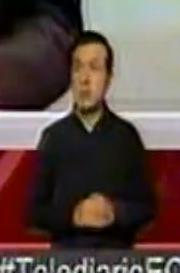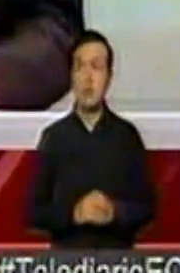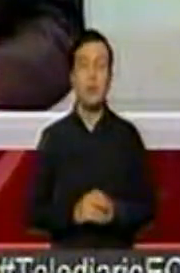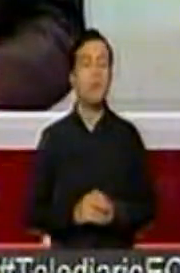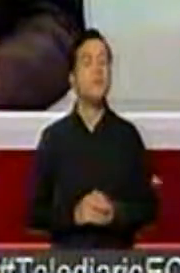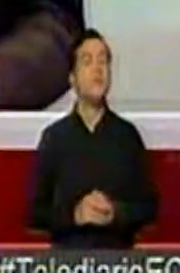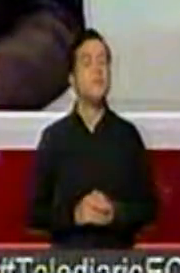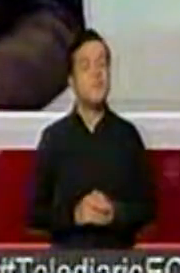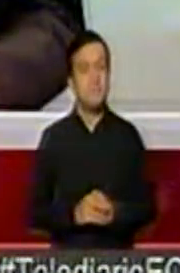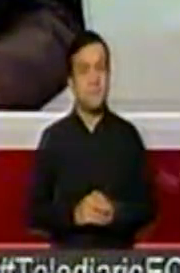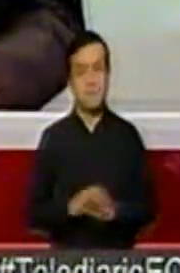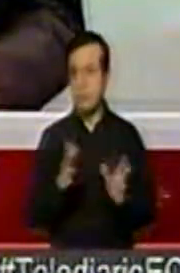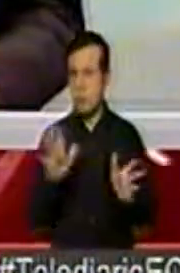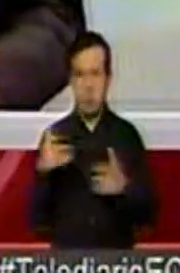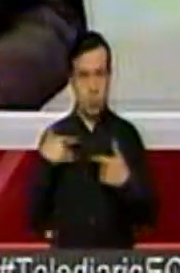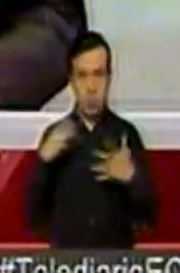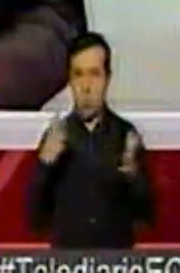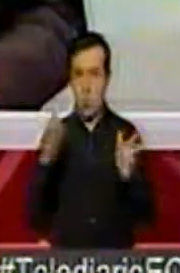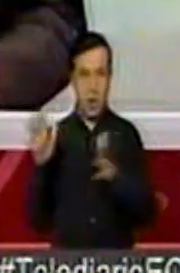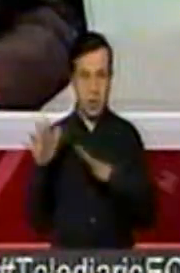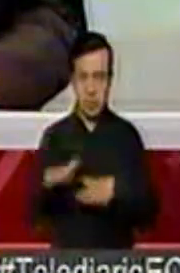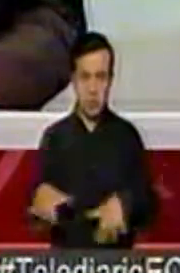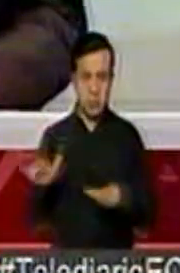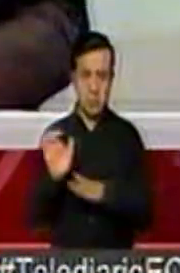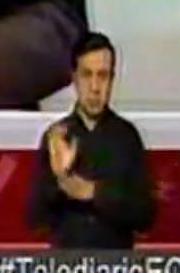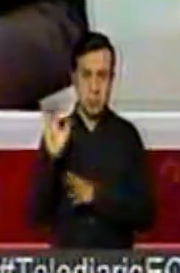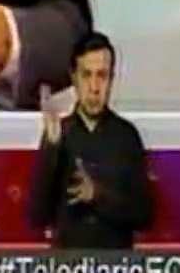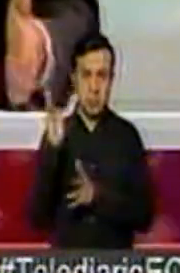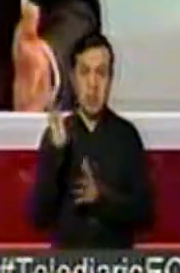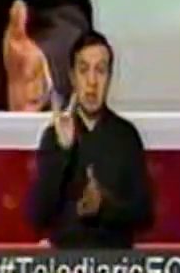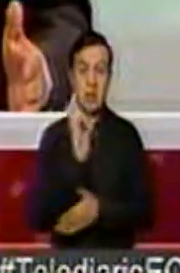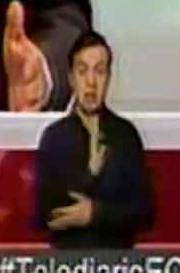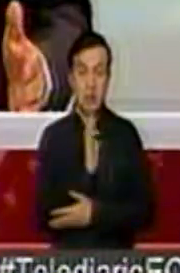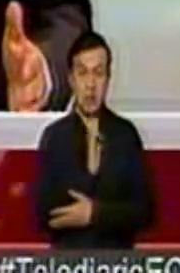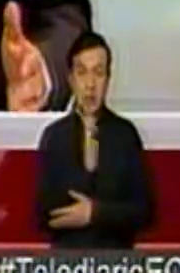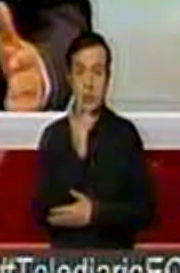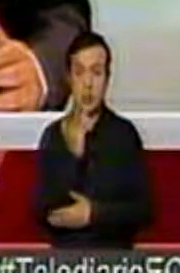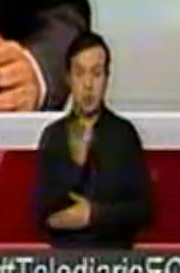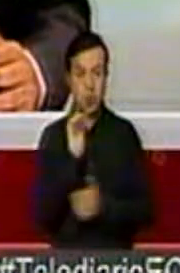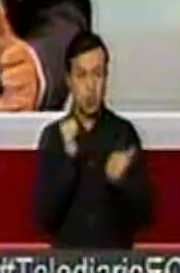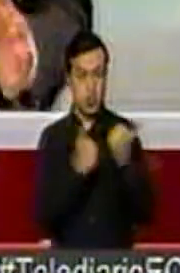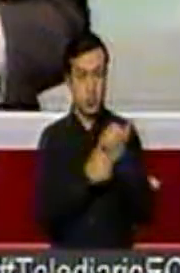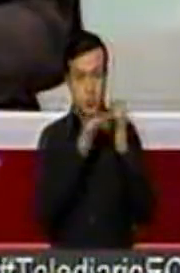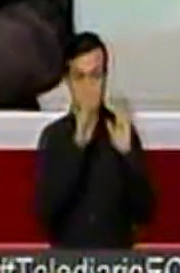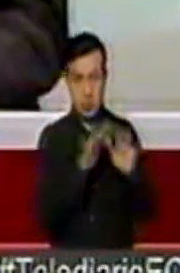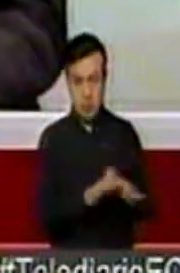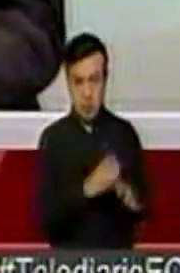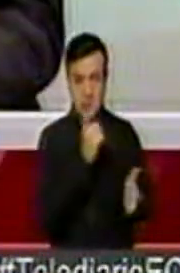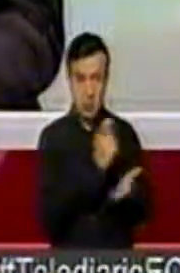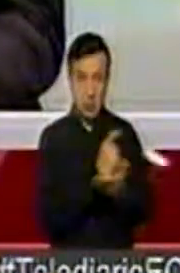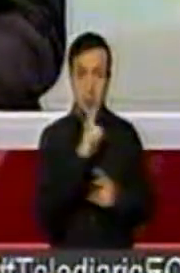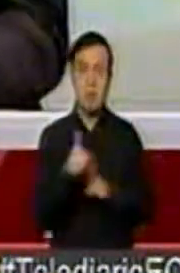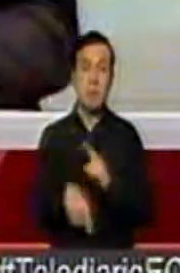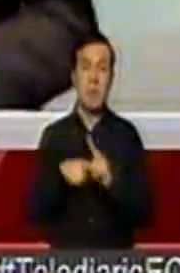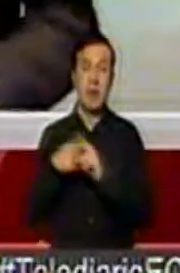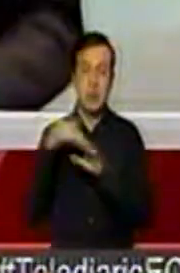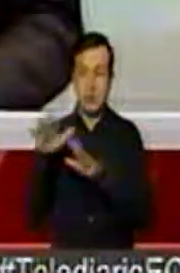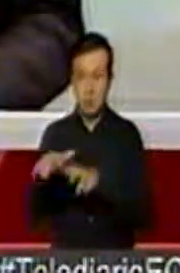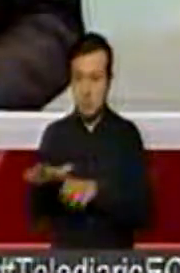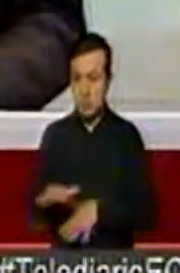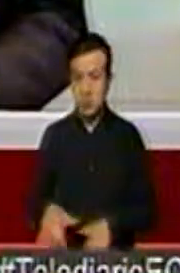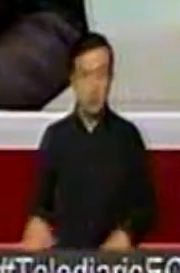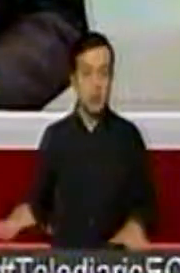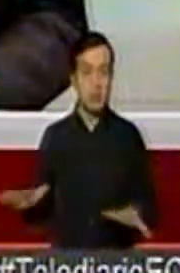Absolutamente, eso es la información que ha los técnicos tanto de la Subsecretaría de Acuacultura como de la Cámara de Acuacultura en este